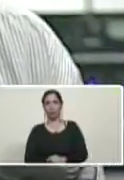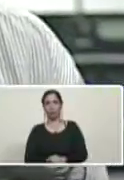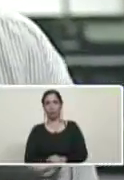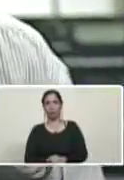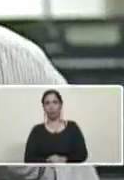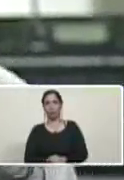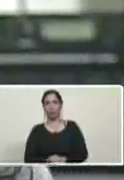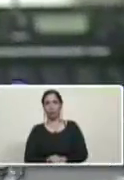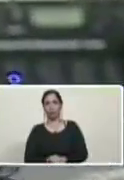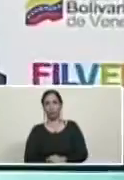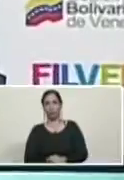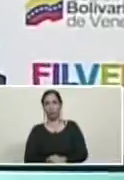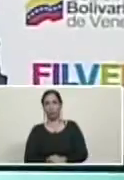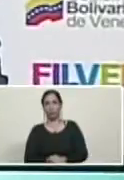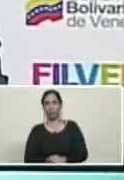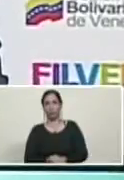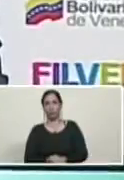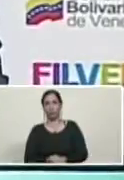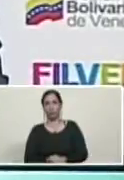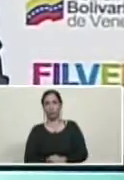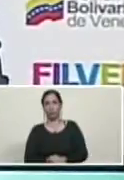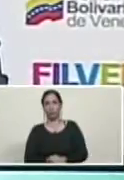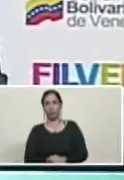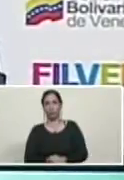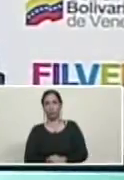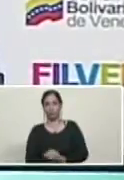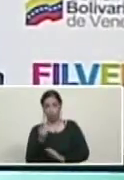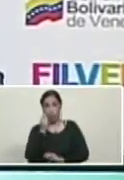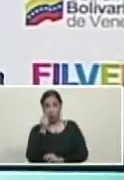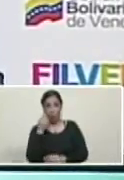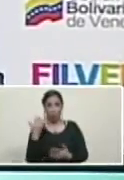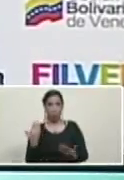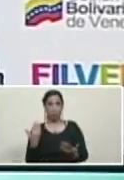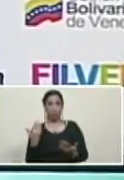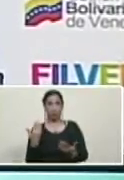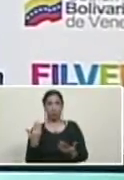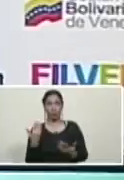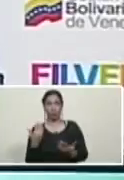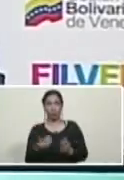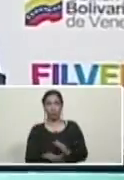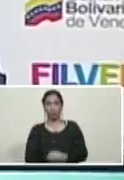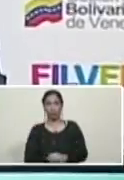100 años después. Lo que Amílcar me obligaba a hacer a mí.